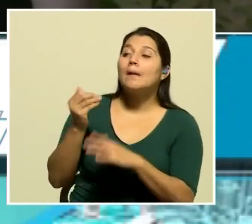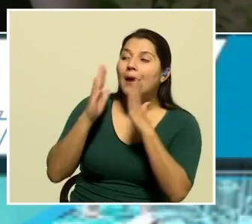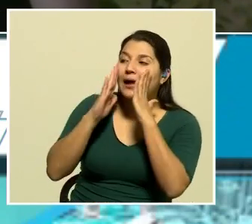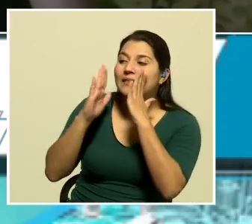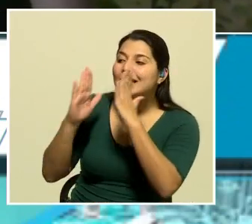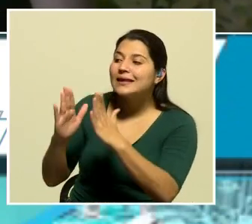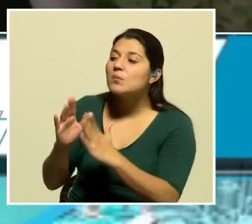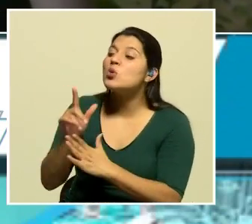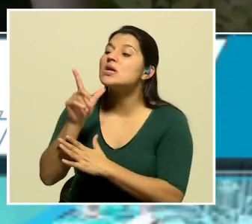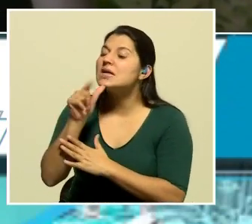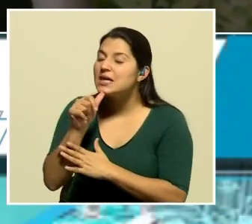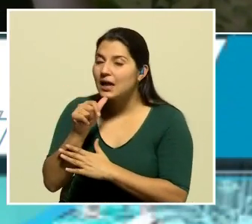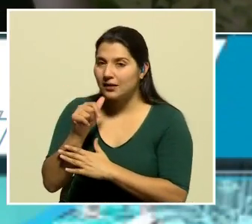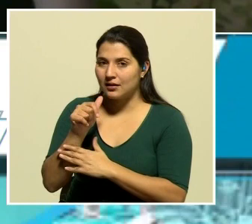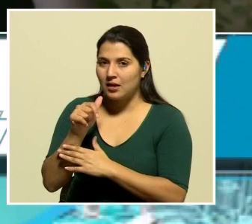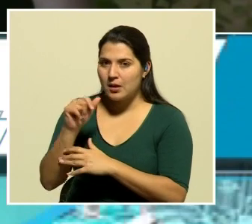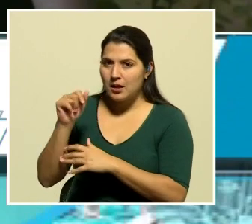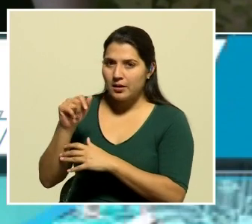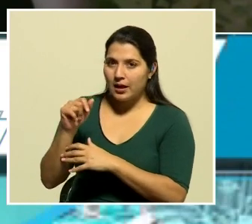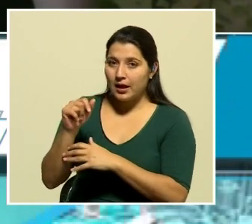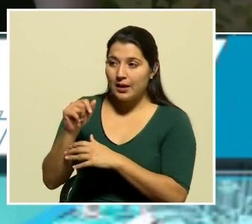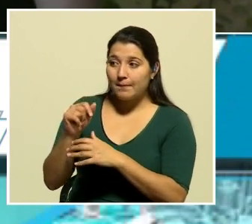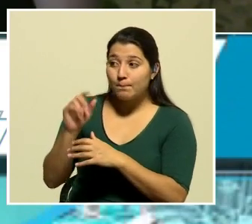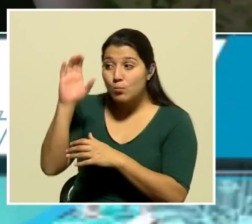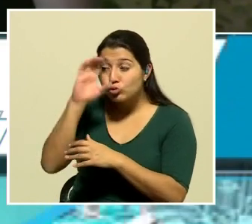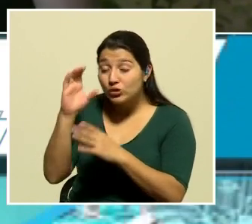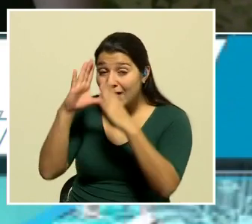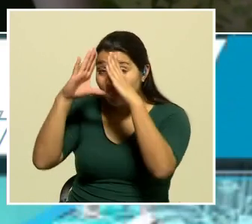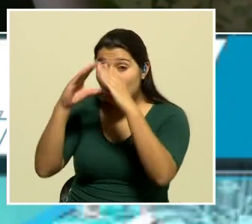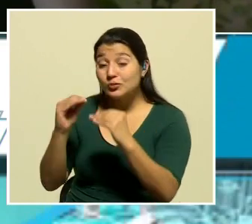en generar información para una comunidad importante.